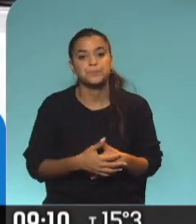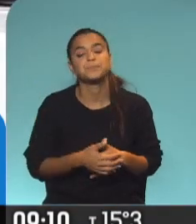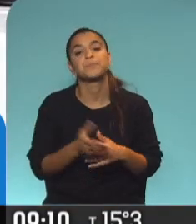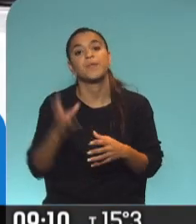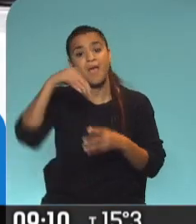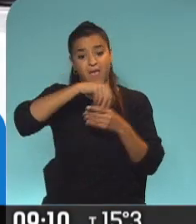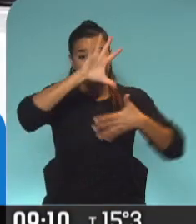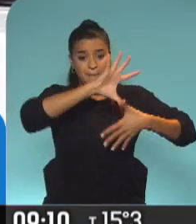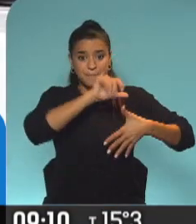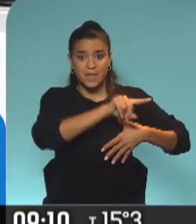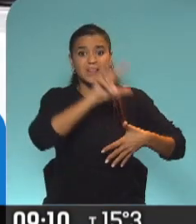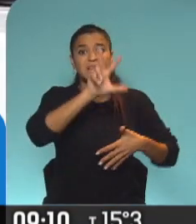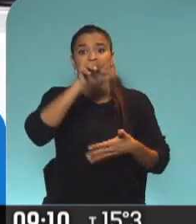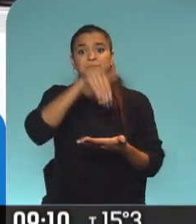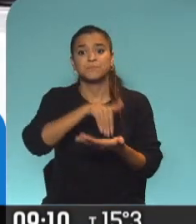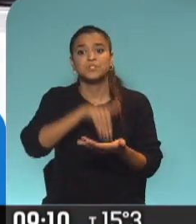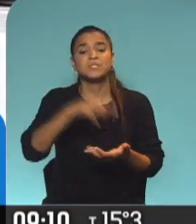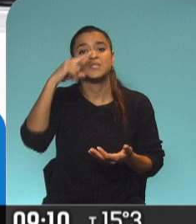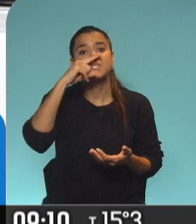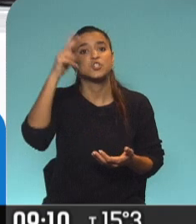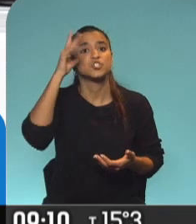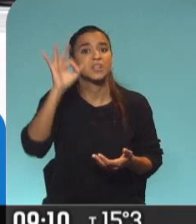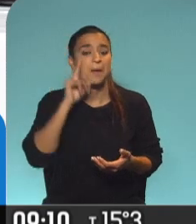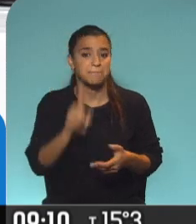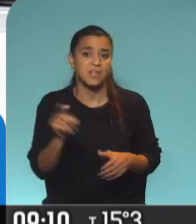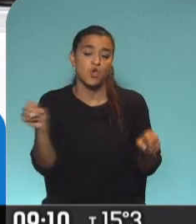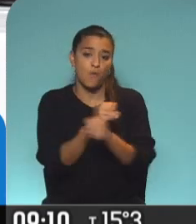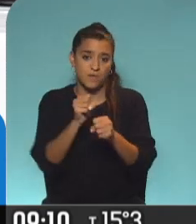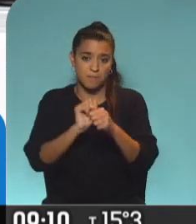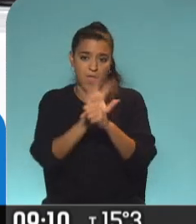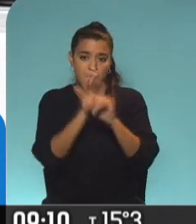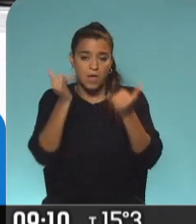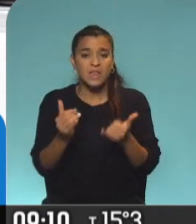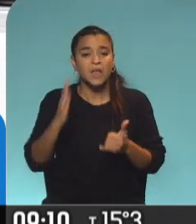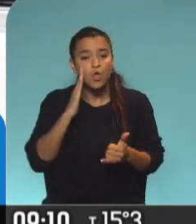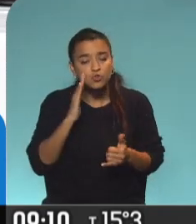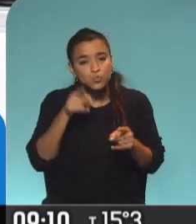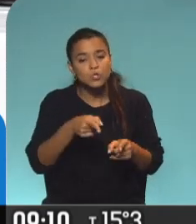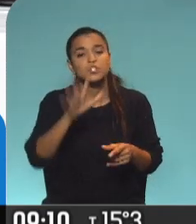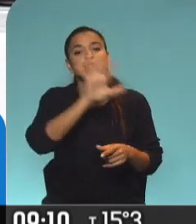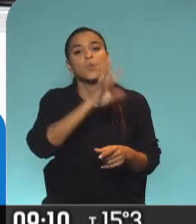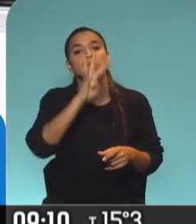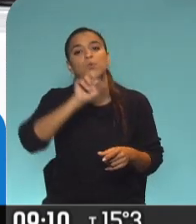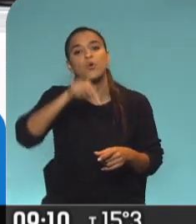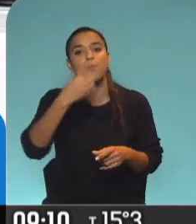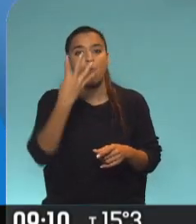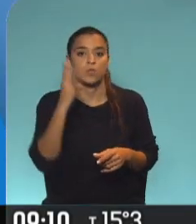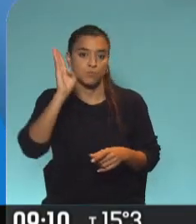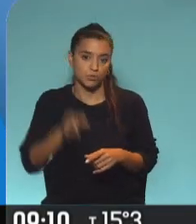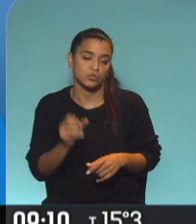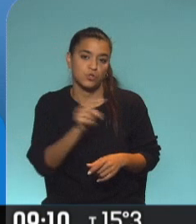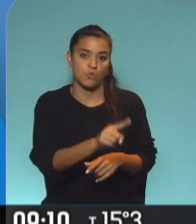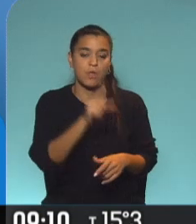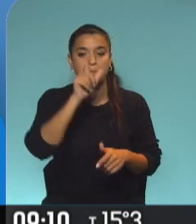Dentro de América, con más de 3.780.000 casos confirmados, Estados Unidos presenta el 54,4%